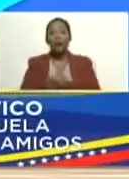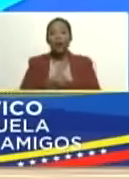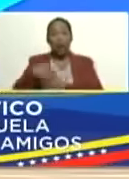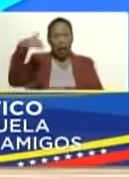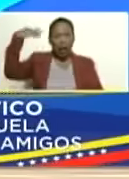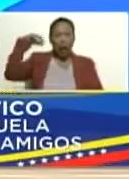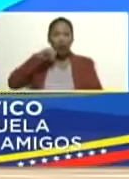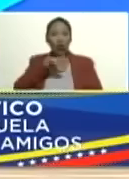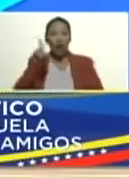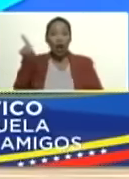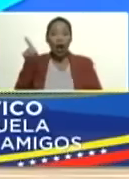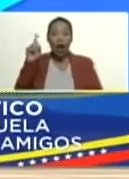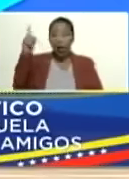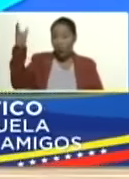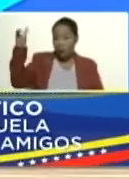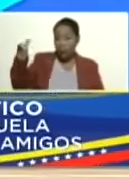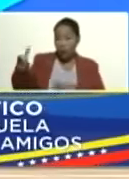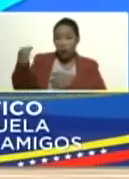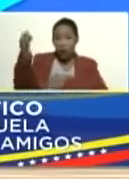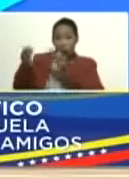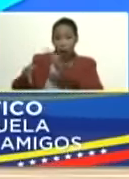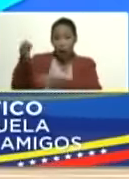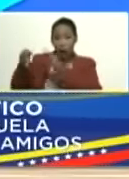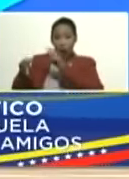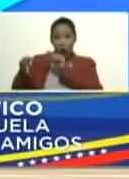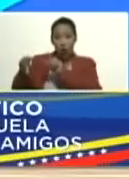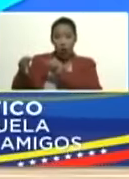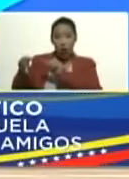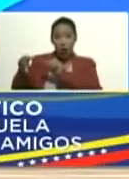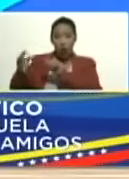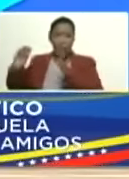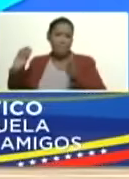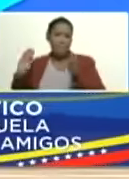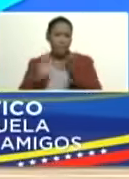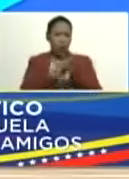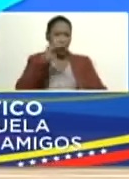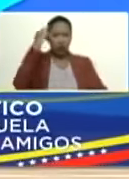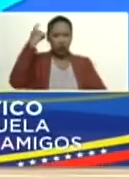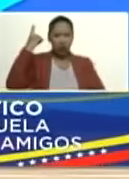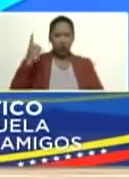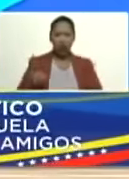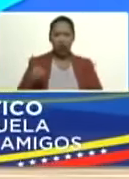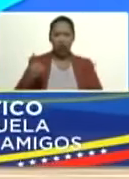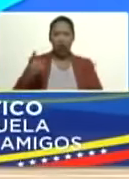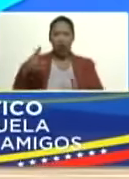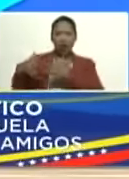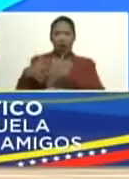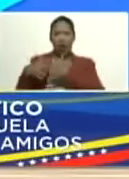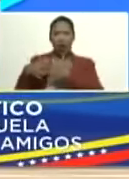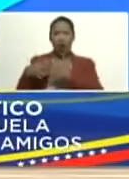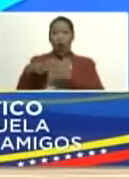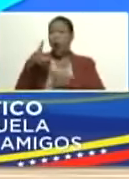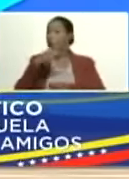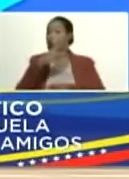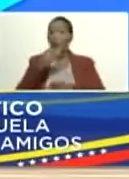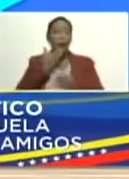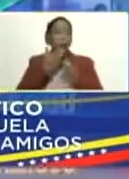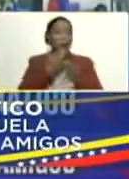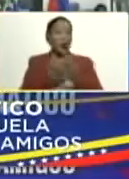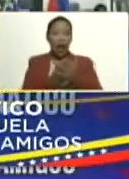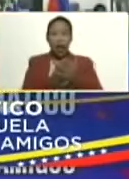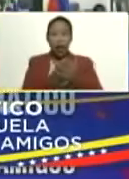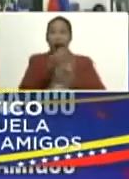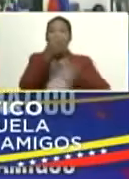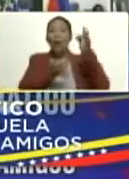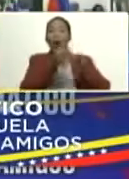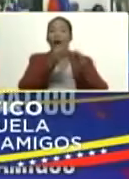1946-1949, cuando uno de los abogados impuesto por los Estados Unidos, porque no permitieron un solo abogado de Venezuela en el Tribunal de